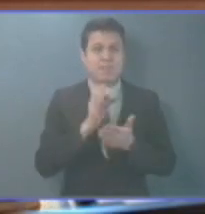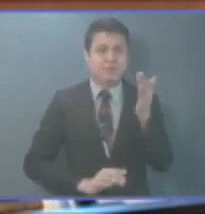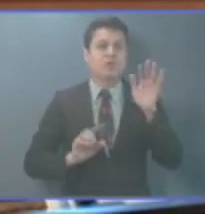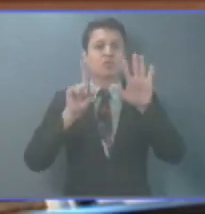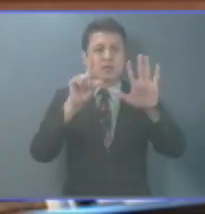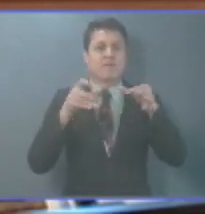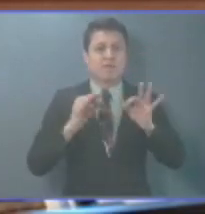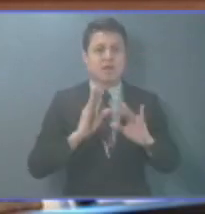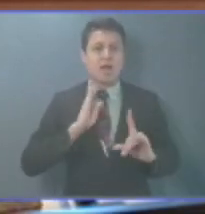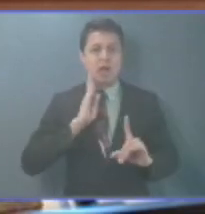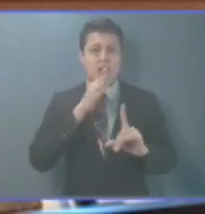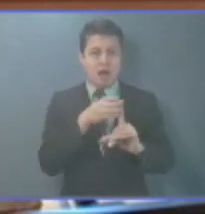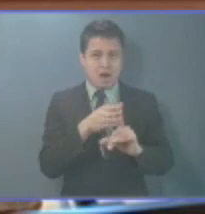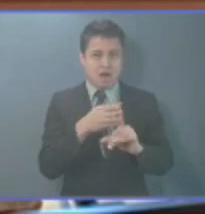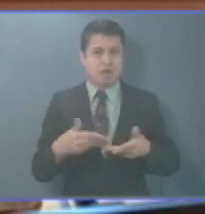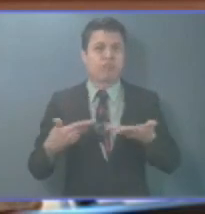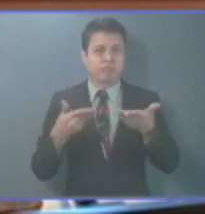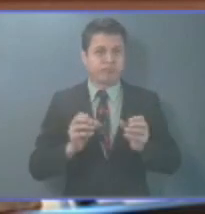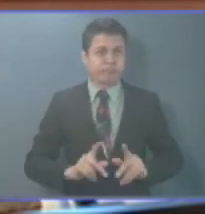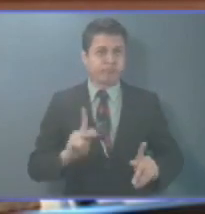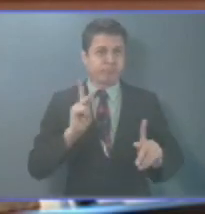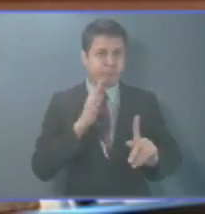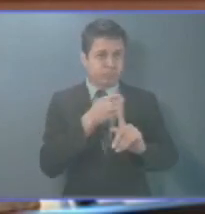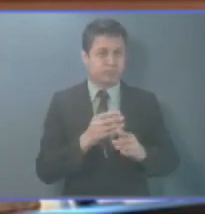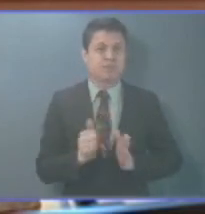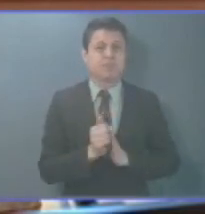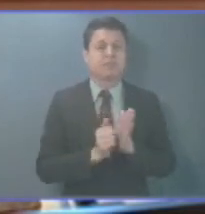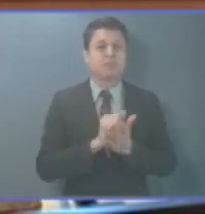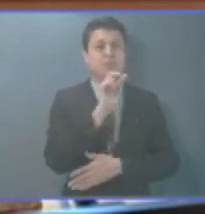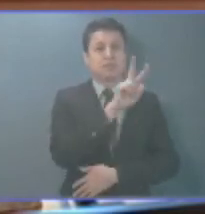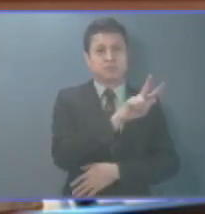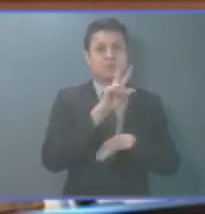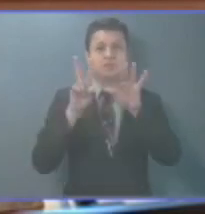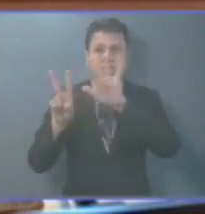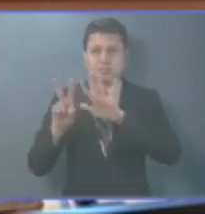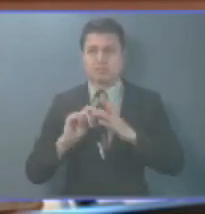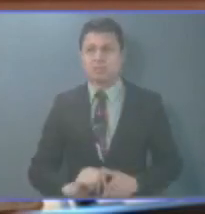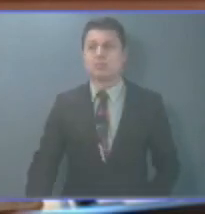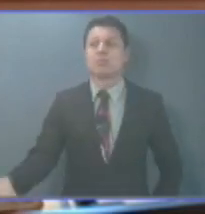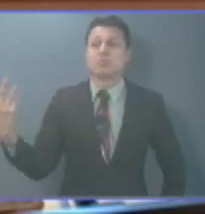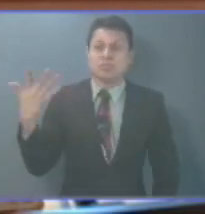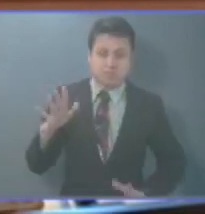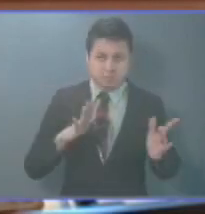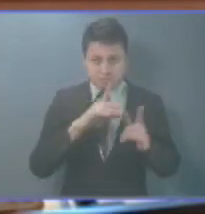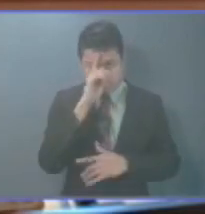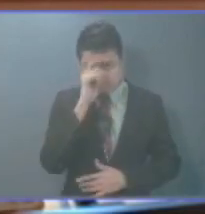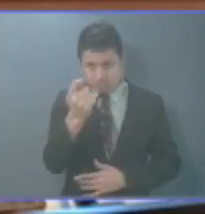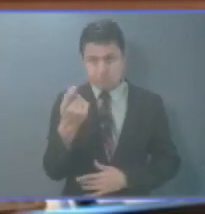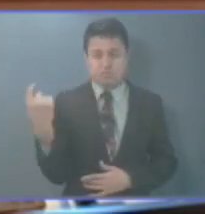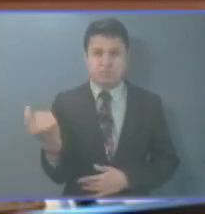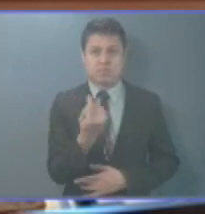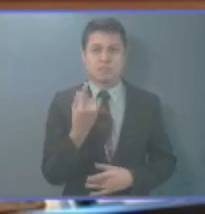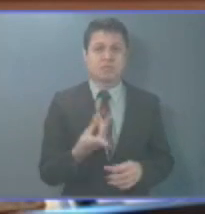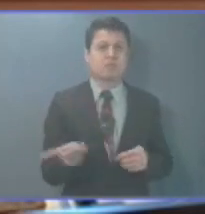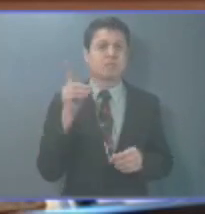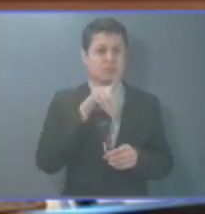Accesibilidad. Movilidad personal. Artículo 37. Se reconoce a las personas con